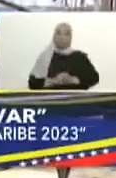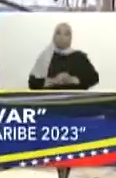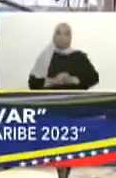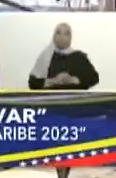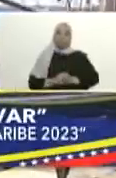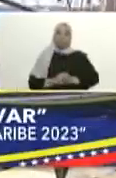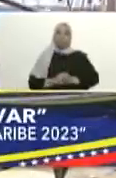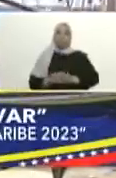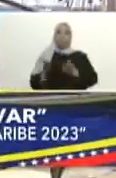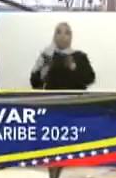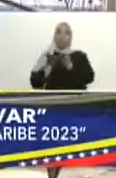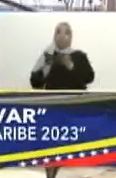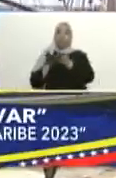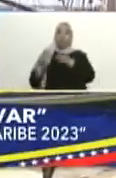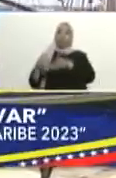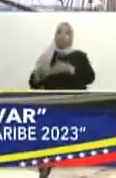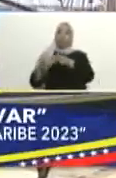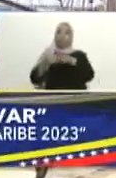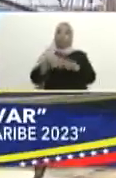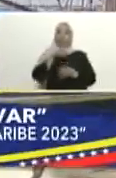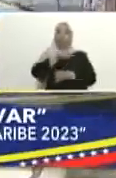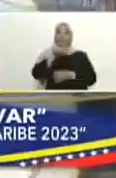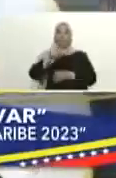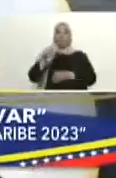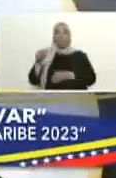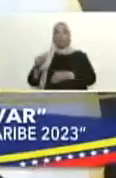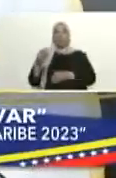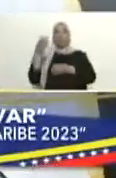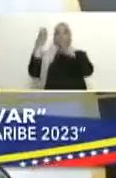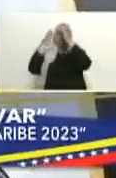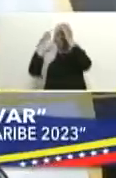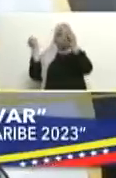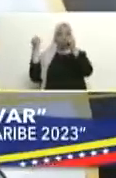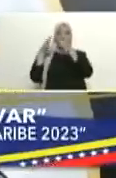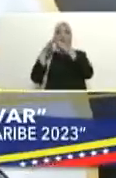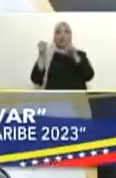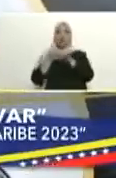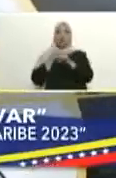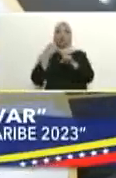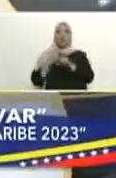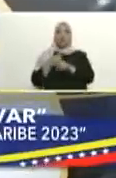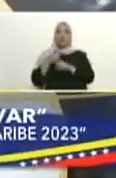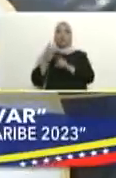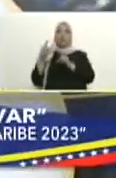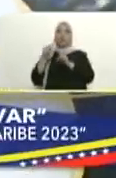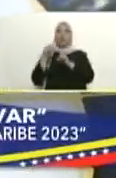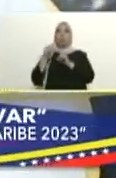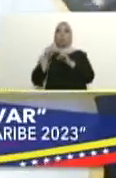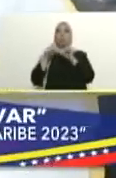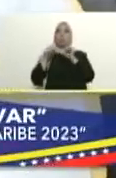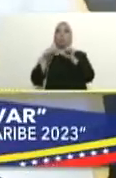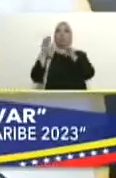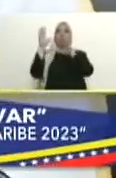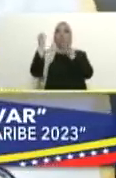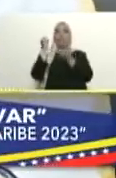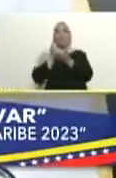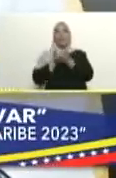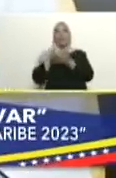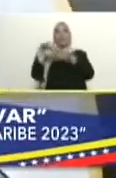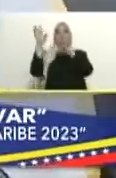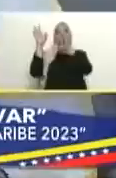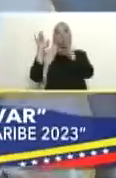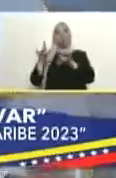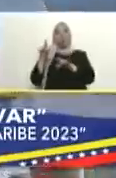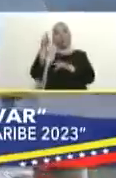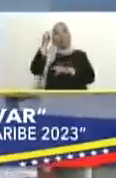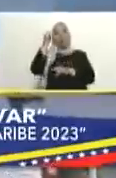Tripulación del buque escuela Simón Bolívar, embajadores sin fronteras. La palabra bará significa bendición. Y cuando